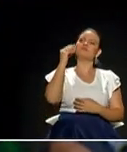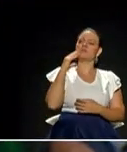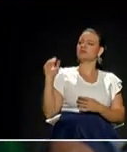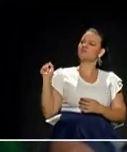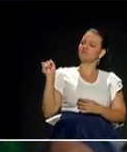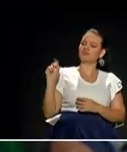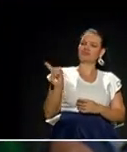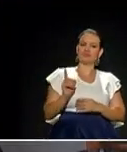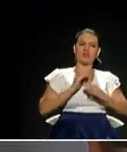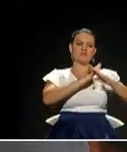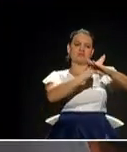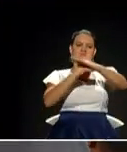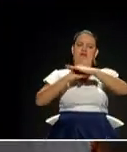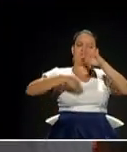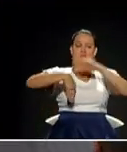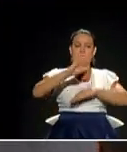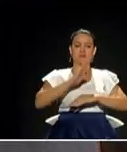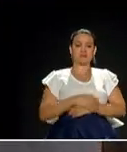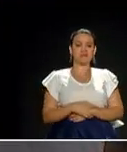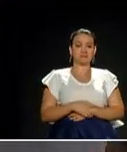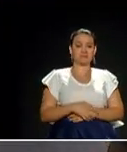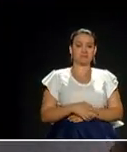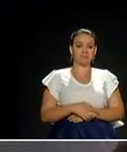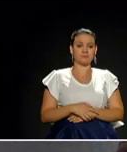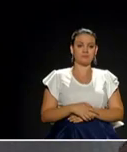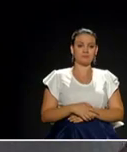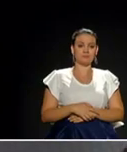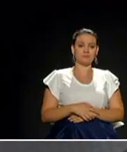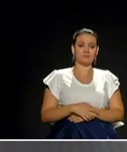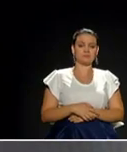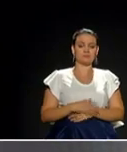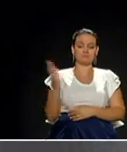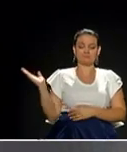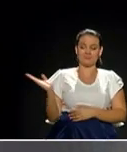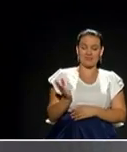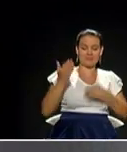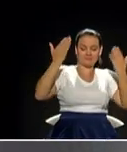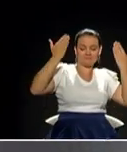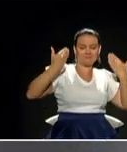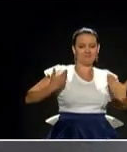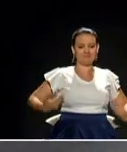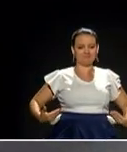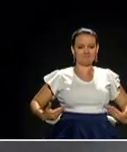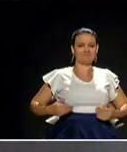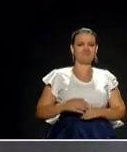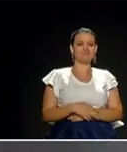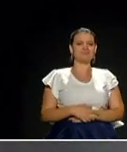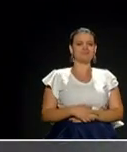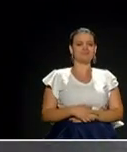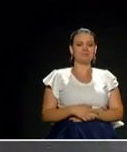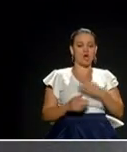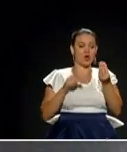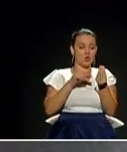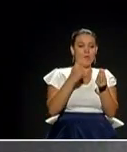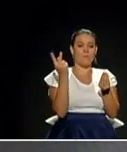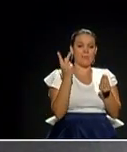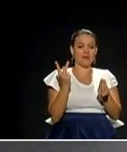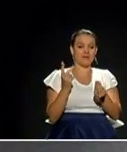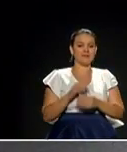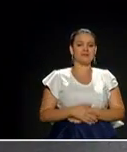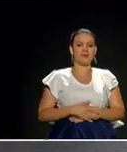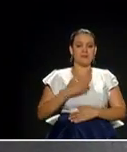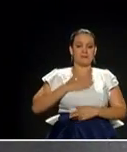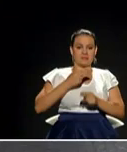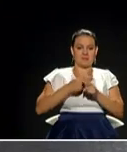seguridad finalmente el saludo lo realiza entonces beatriz elena rave de alianza verde bueno mi nombre es beatriz